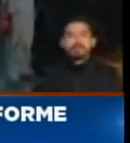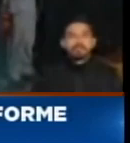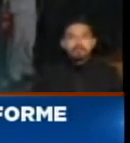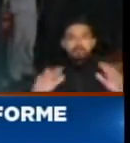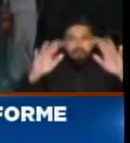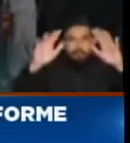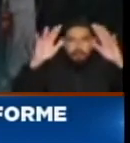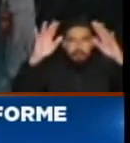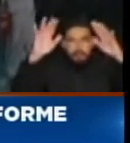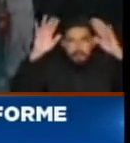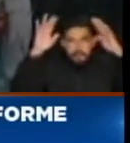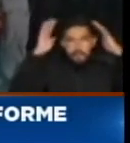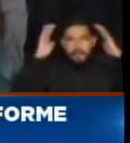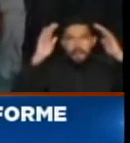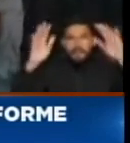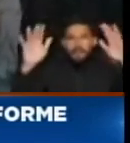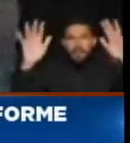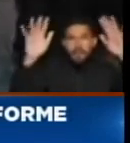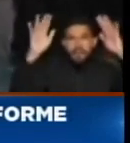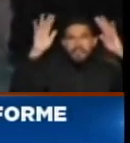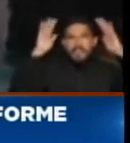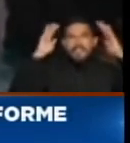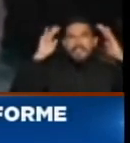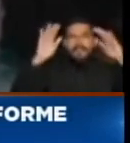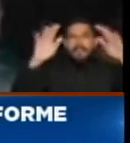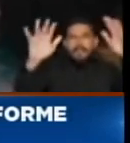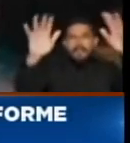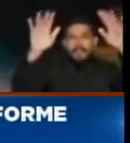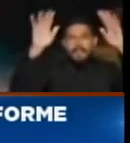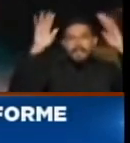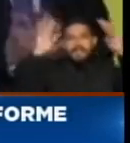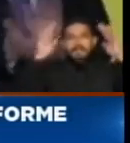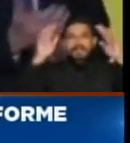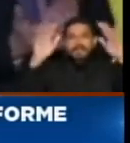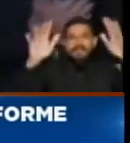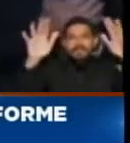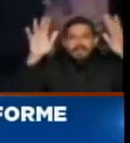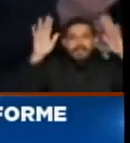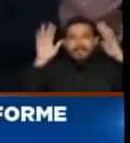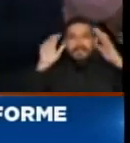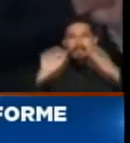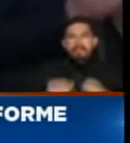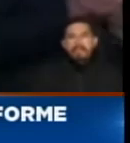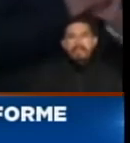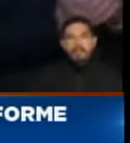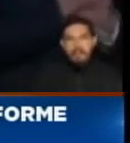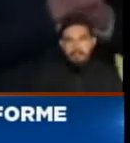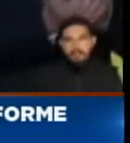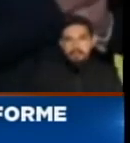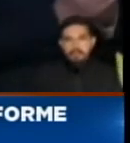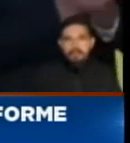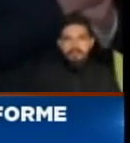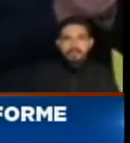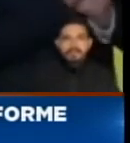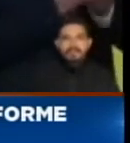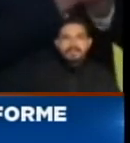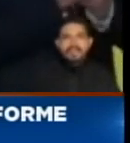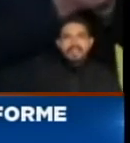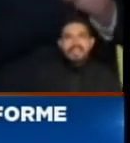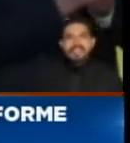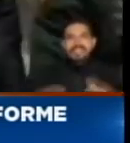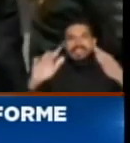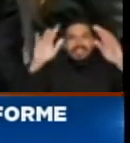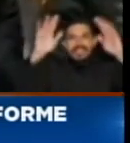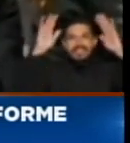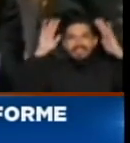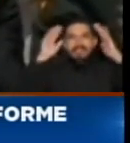destinado 150 millones para reparar planteles educativos afectados por el invierno. De ahí, ofreció crear universidades